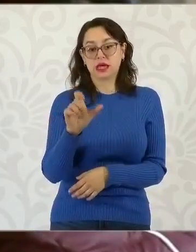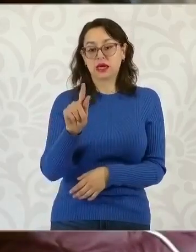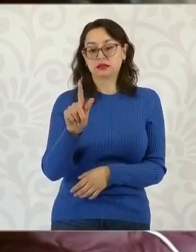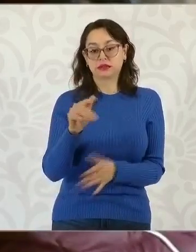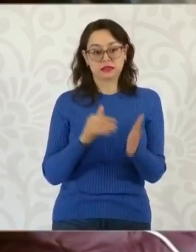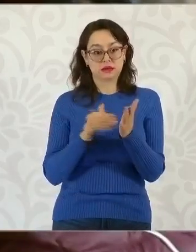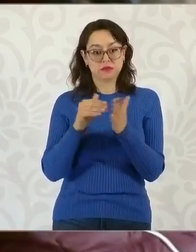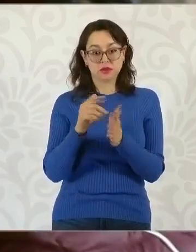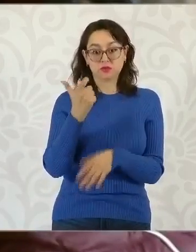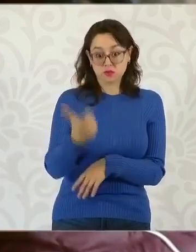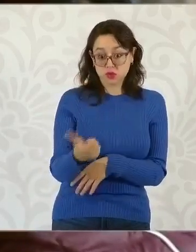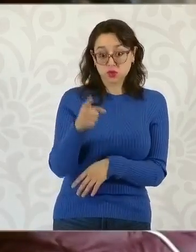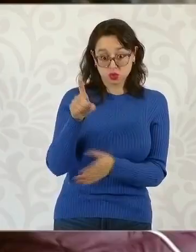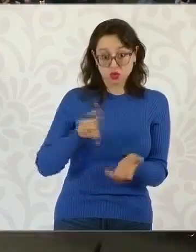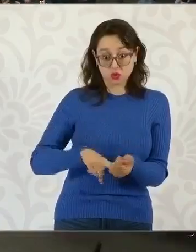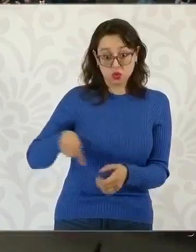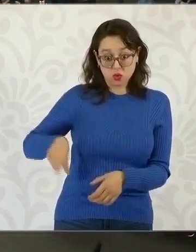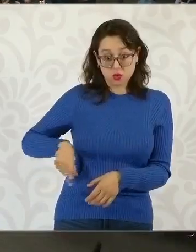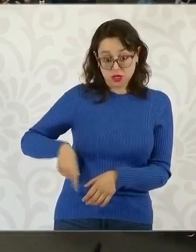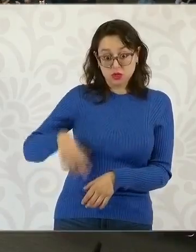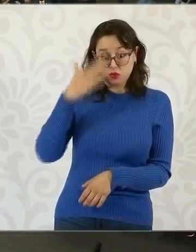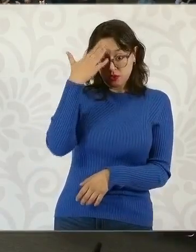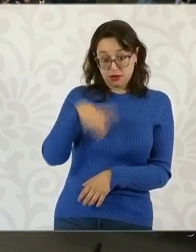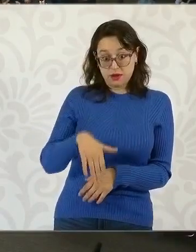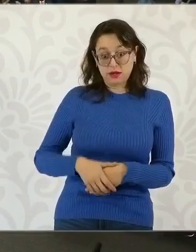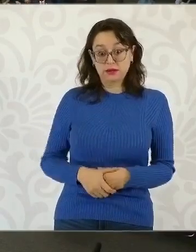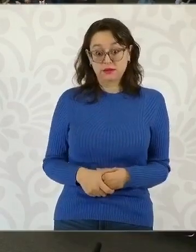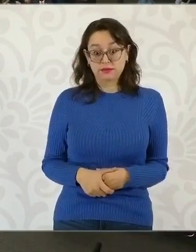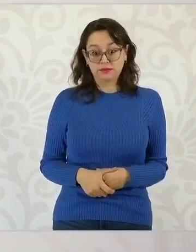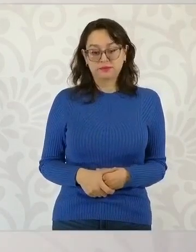570 millones de pesos. A ver si tiene conocimiento de ese asunto,